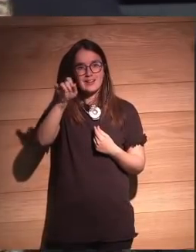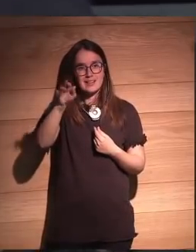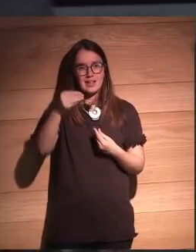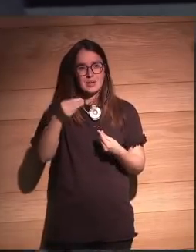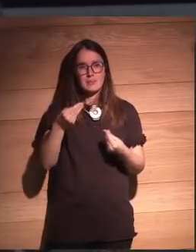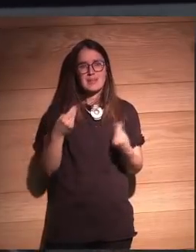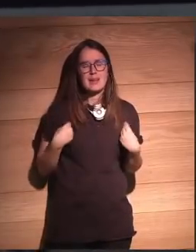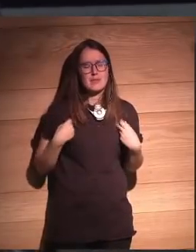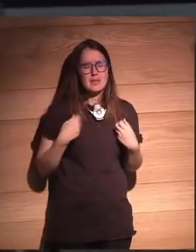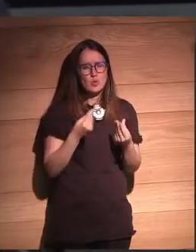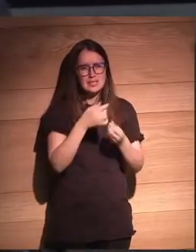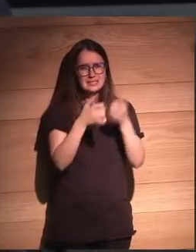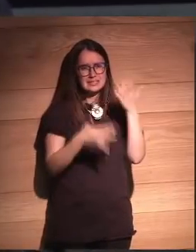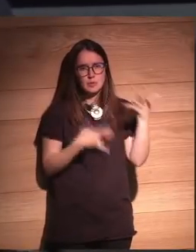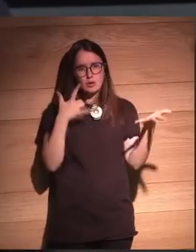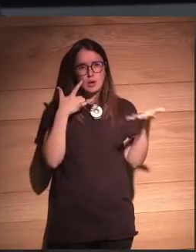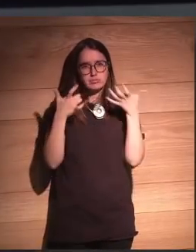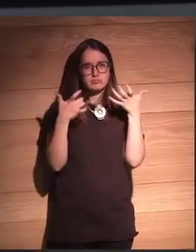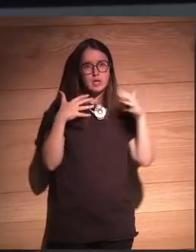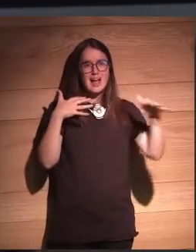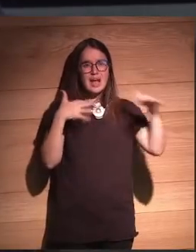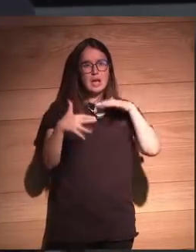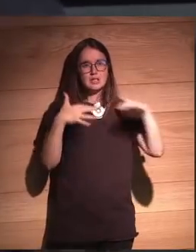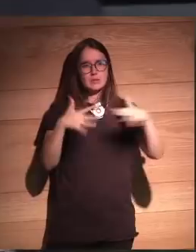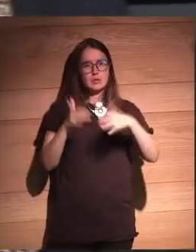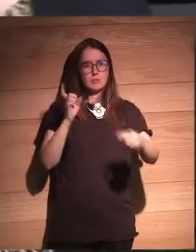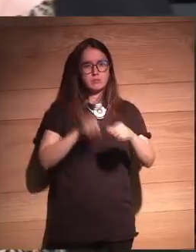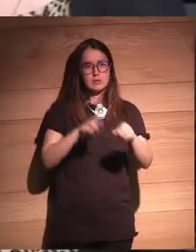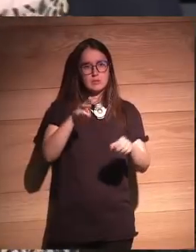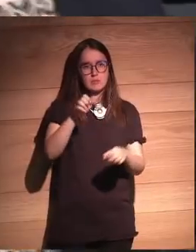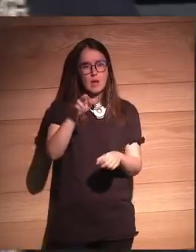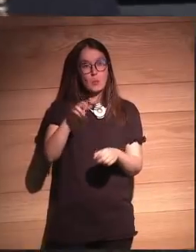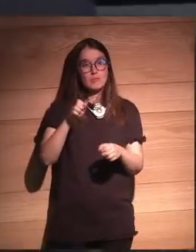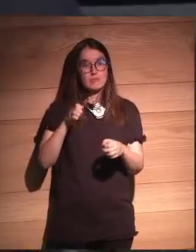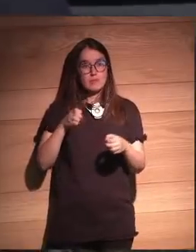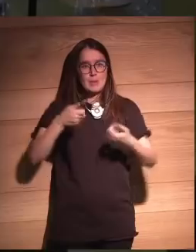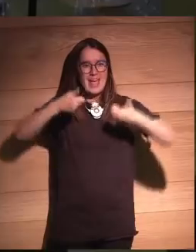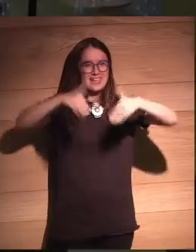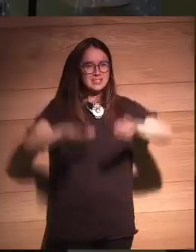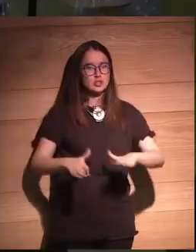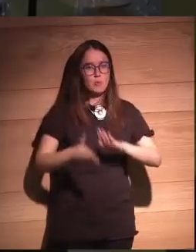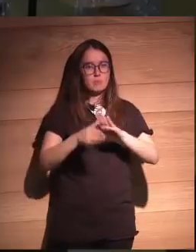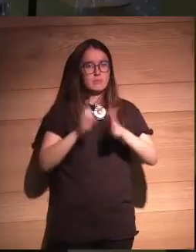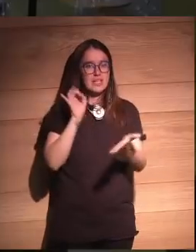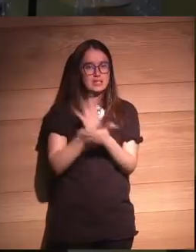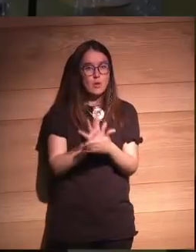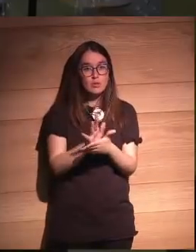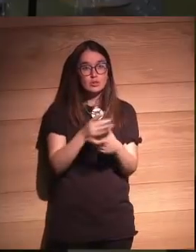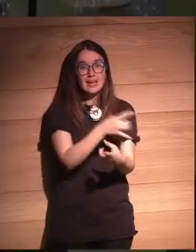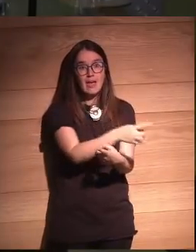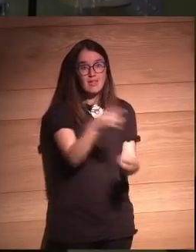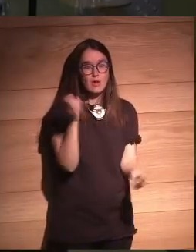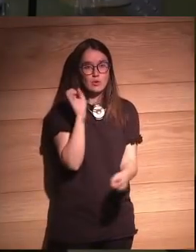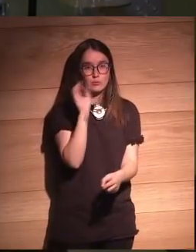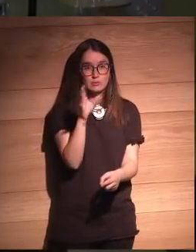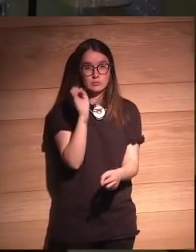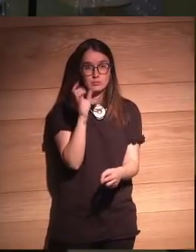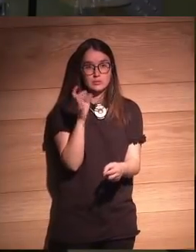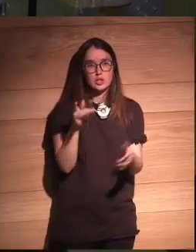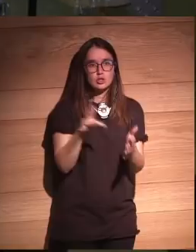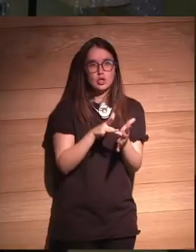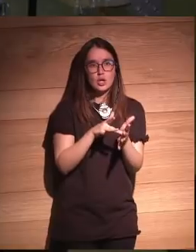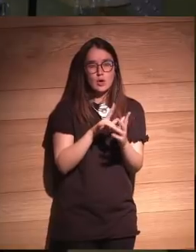vida, sin duda, pero que aquí ha querido destacar su activismo en la PA Stop Desahucios. Cada uno de los y las ponentes nos